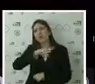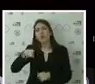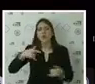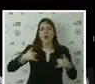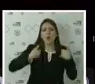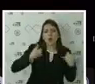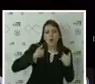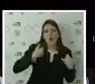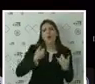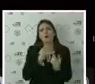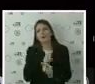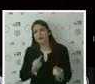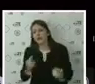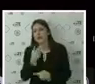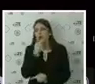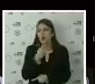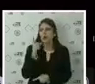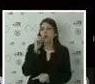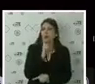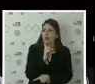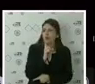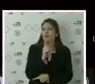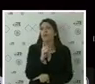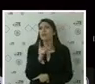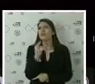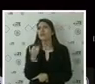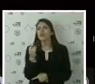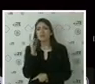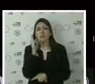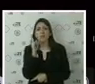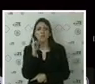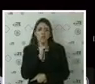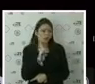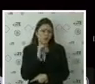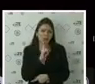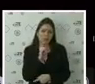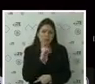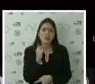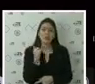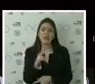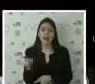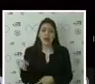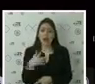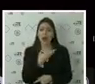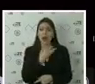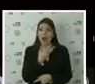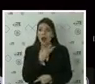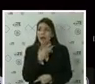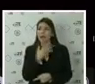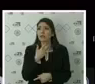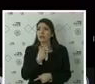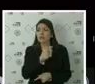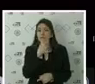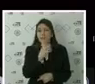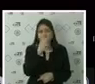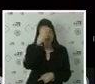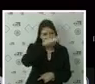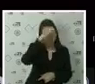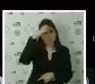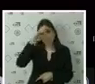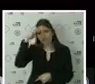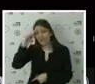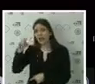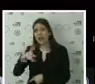las mujeres, niños, y que pues ustedes que están viviendo estas experiencias que nos han